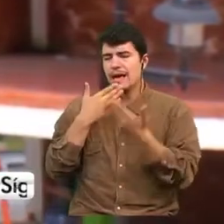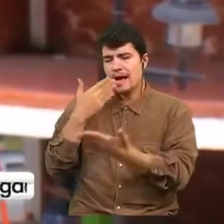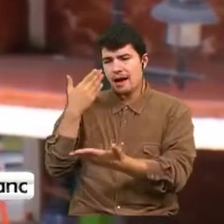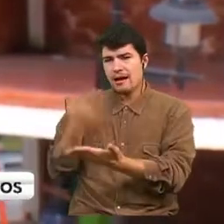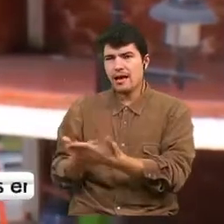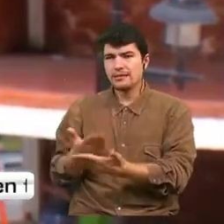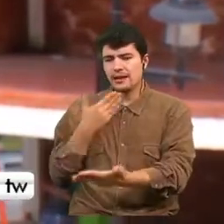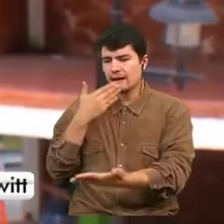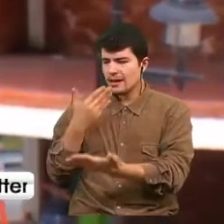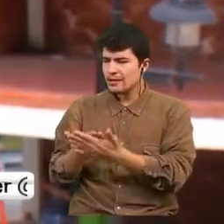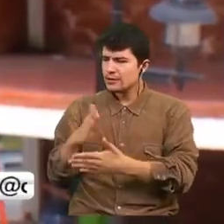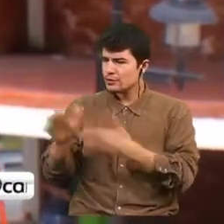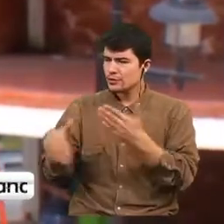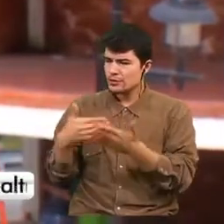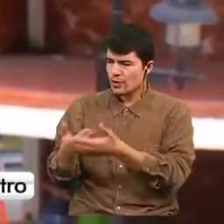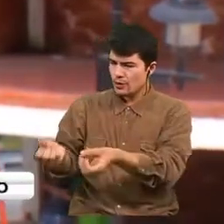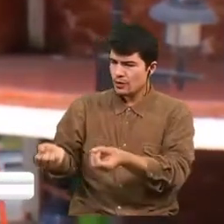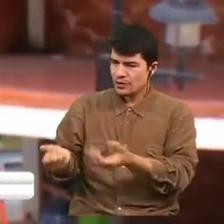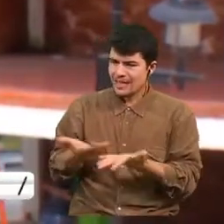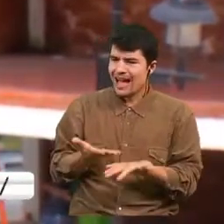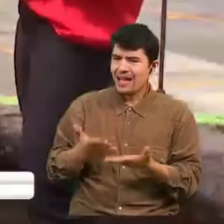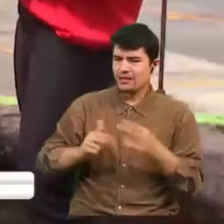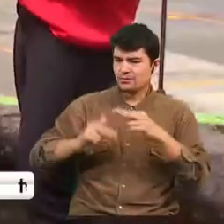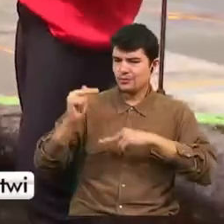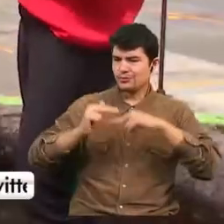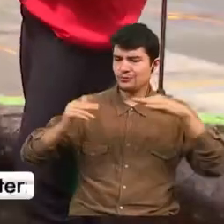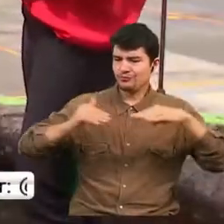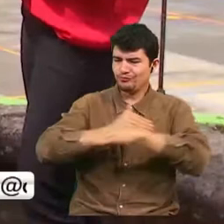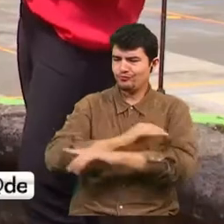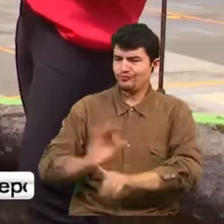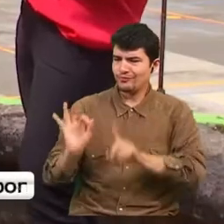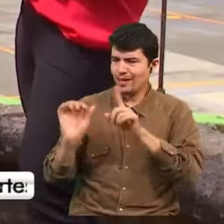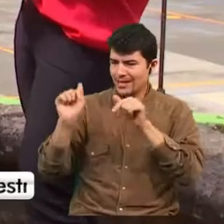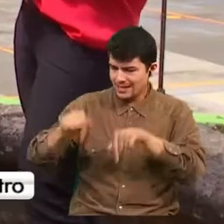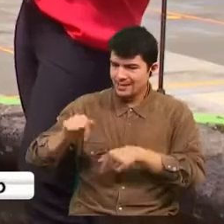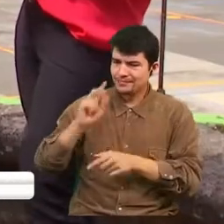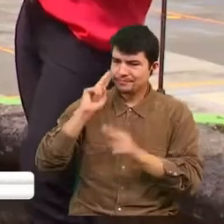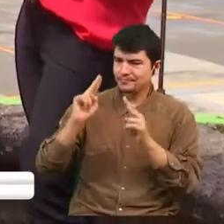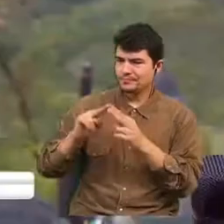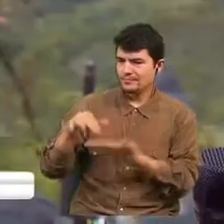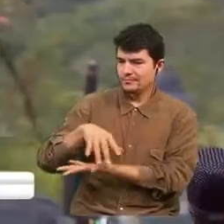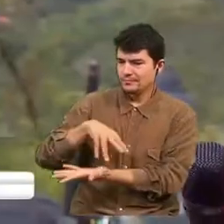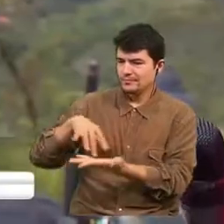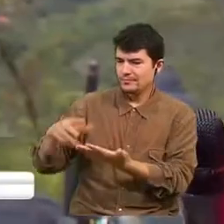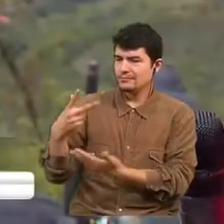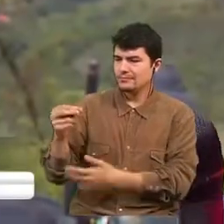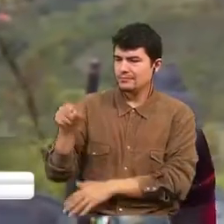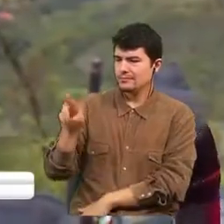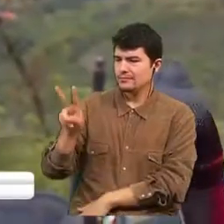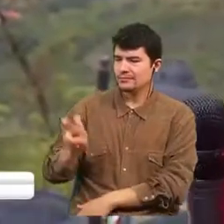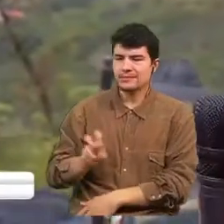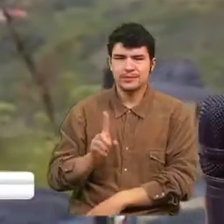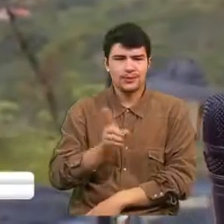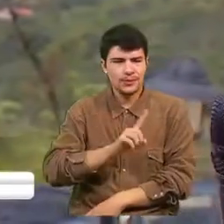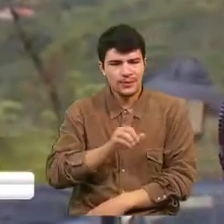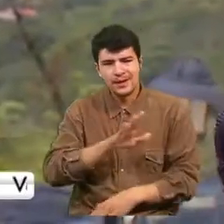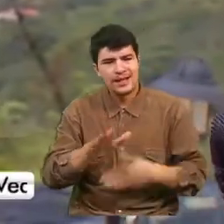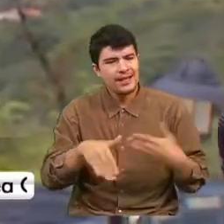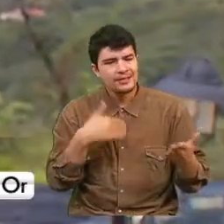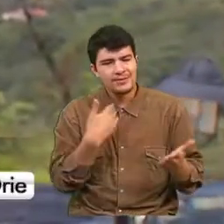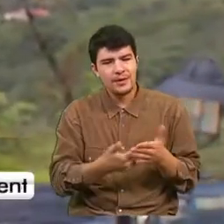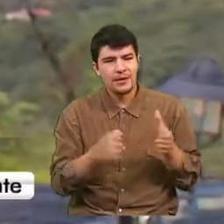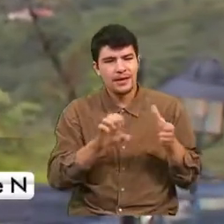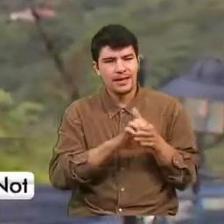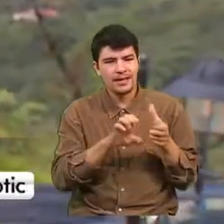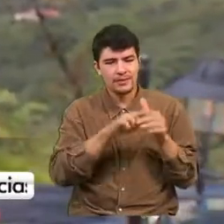sin lugar a dudas todas estas obras entregadas este fin de semana en esta Expedición Santander. No, Paola, Joana, todo el equipo que ha venido